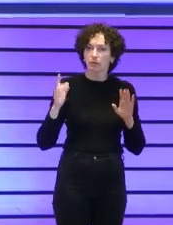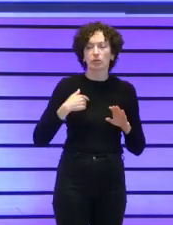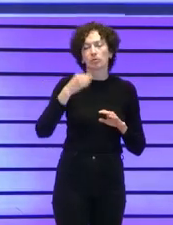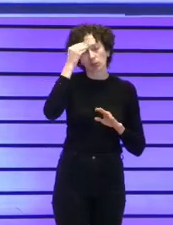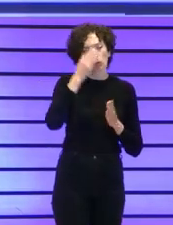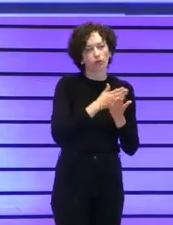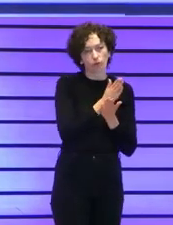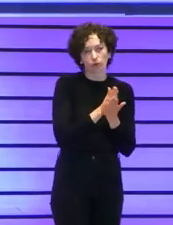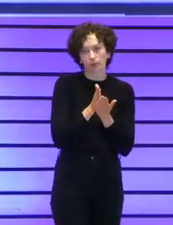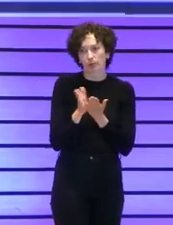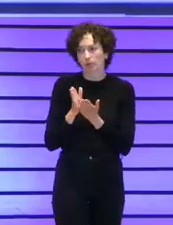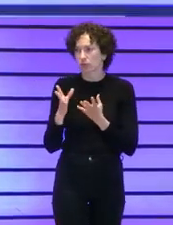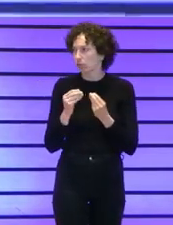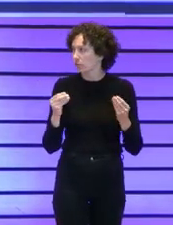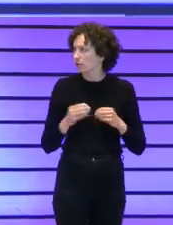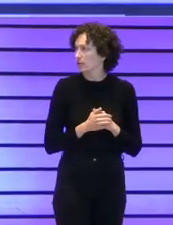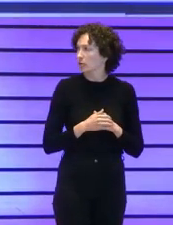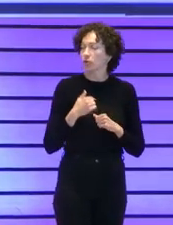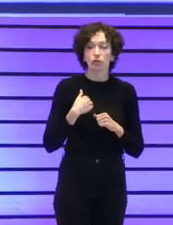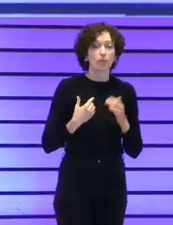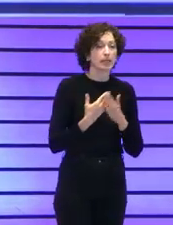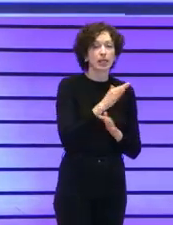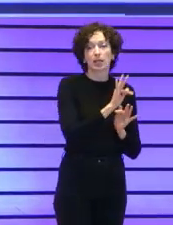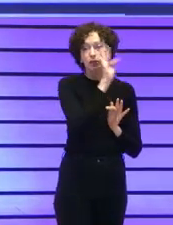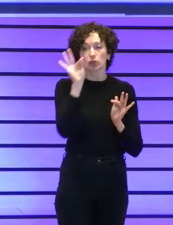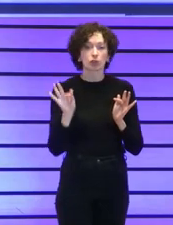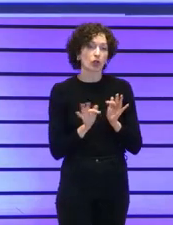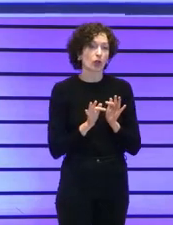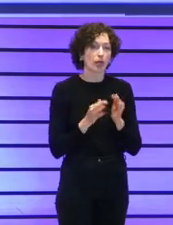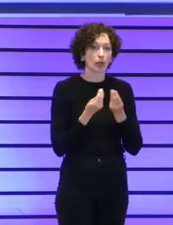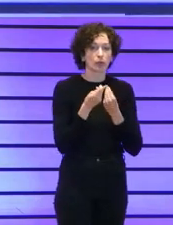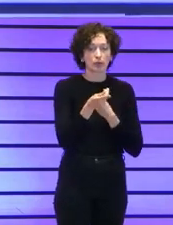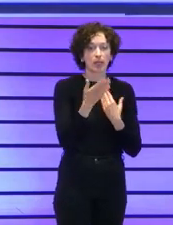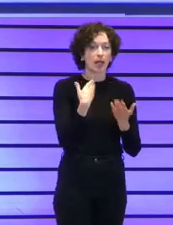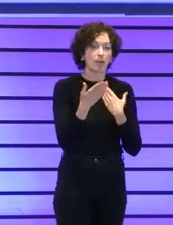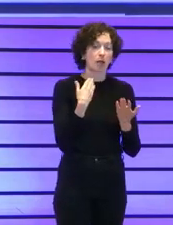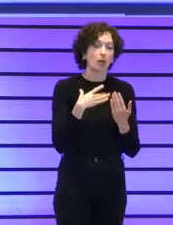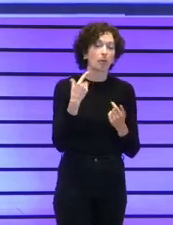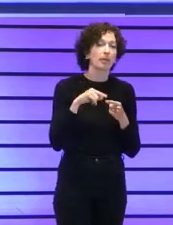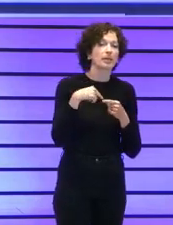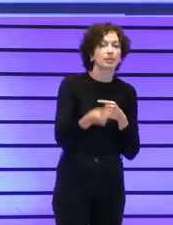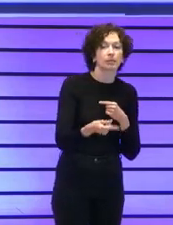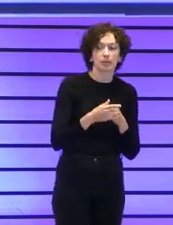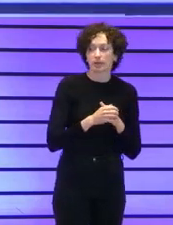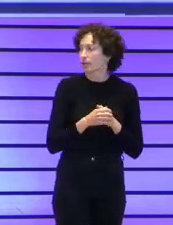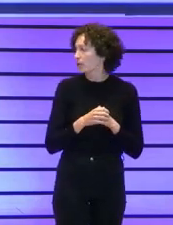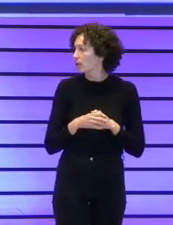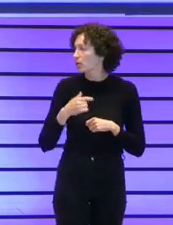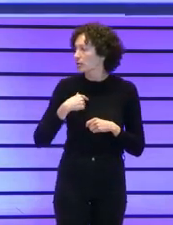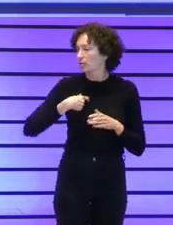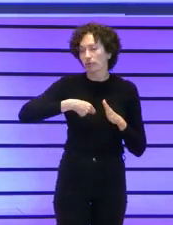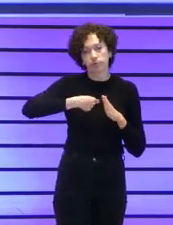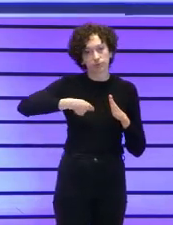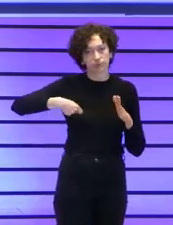vías, ¿no? Para... Yo particularmente estaría toda la mañana hablando contigo. A lo mejor luego te lo propongo cuando acabemos la sesión.